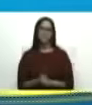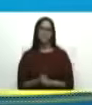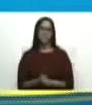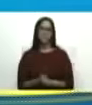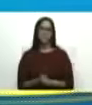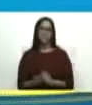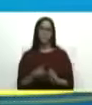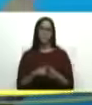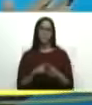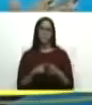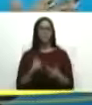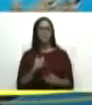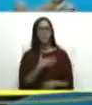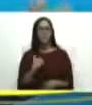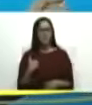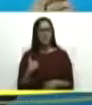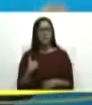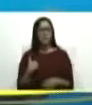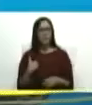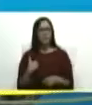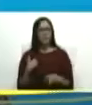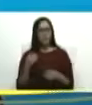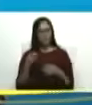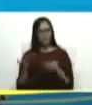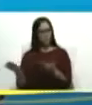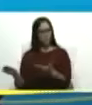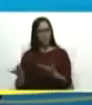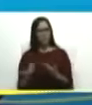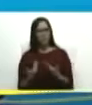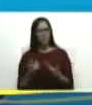Así que yo quisiera que Gui nos diera también